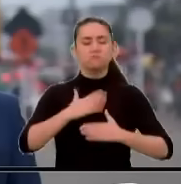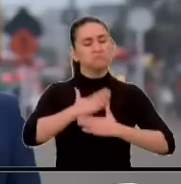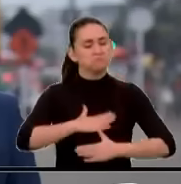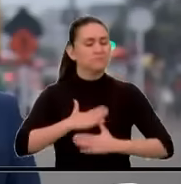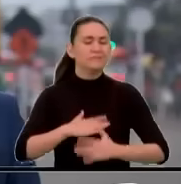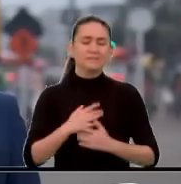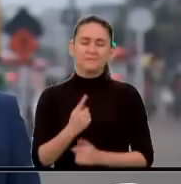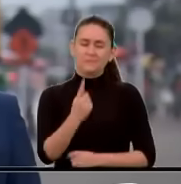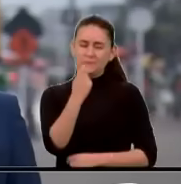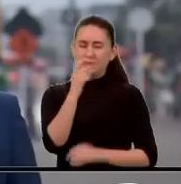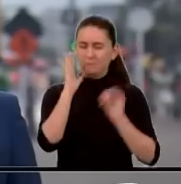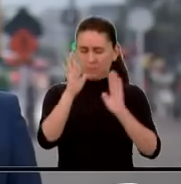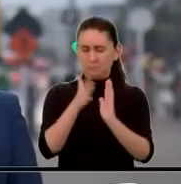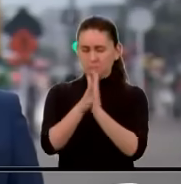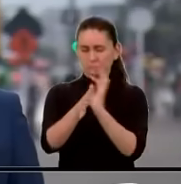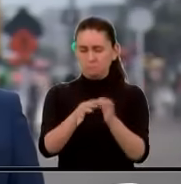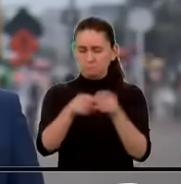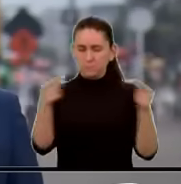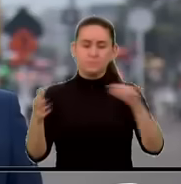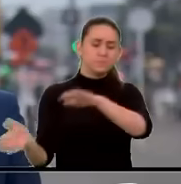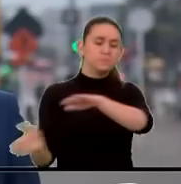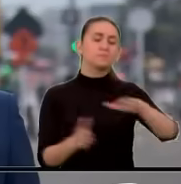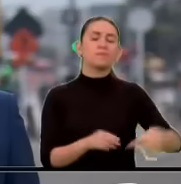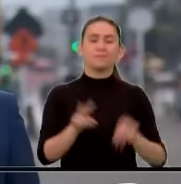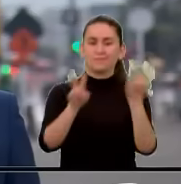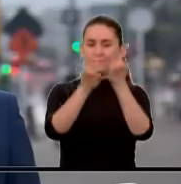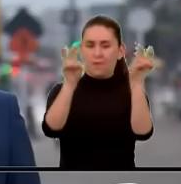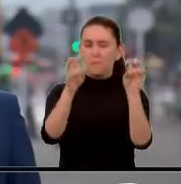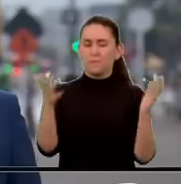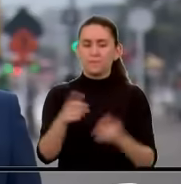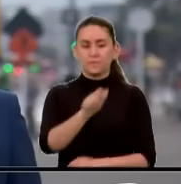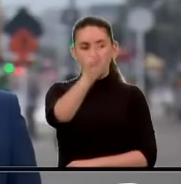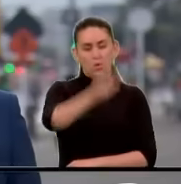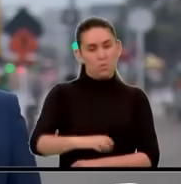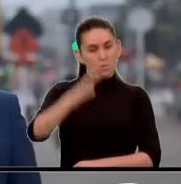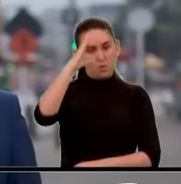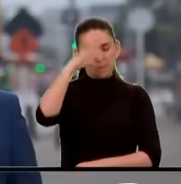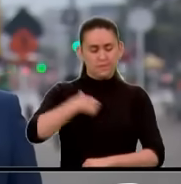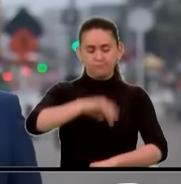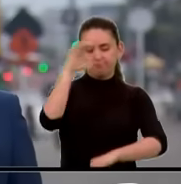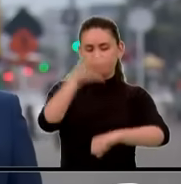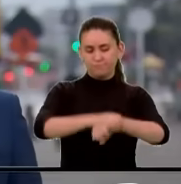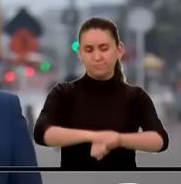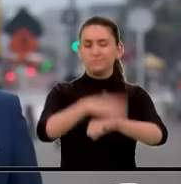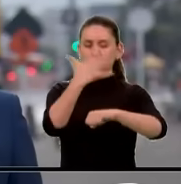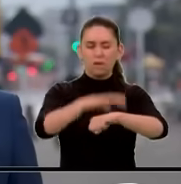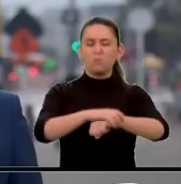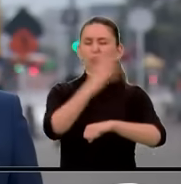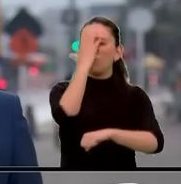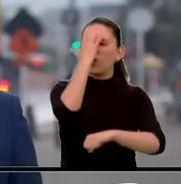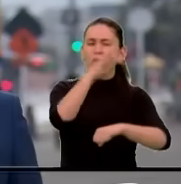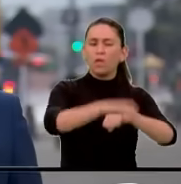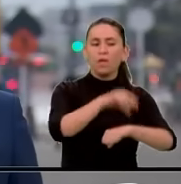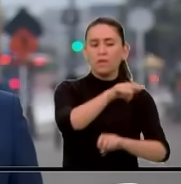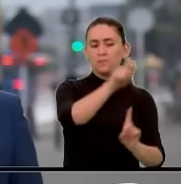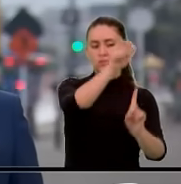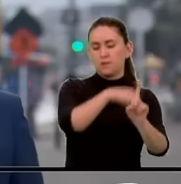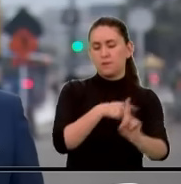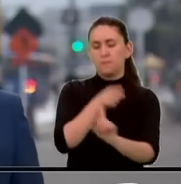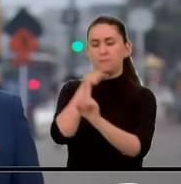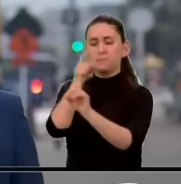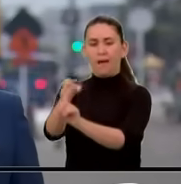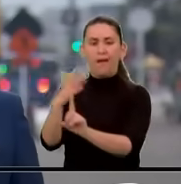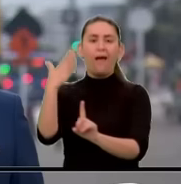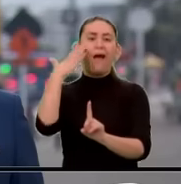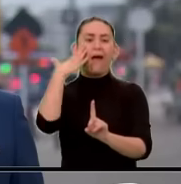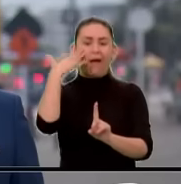6:19, vamos a cambiar de tema porque a la cárcel fue enviado el patrullero que asesinó a su compañera sentimental, otra patrullera que ya había